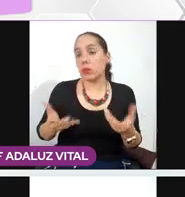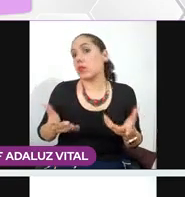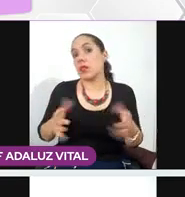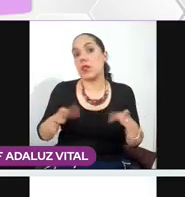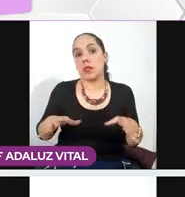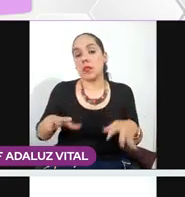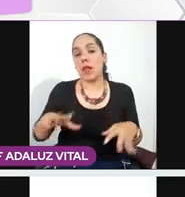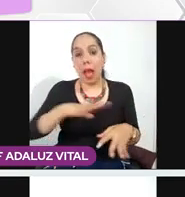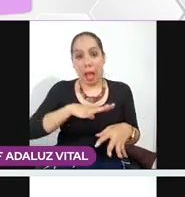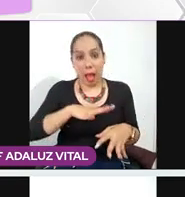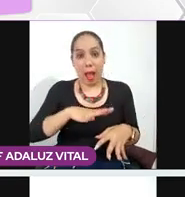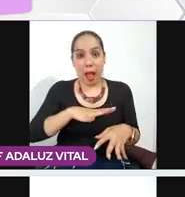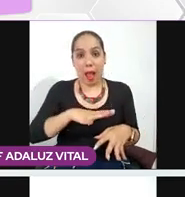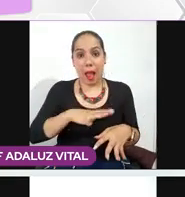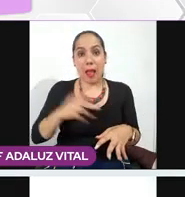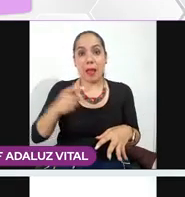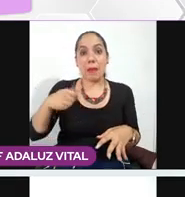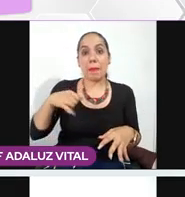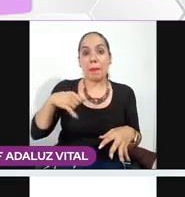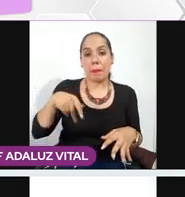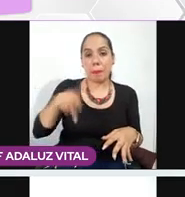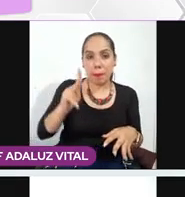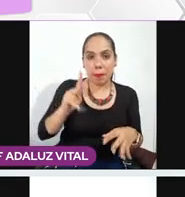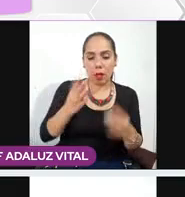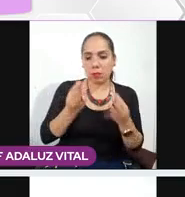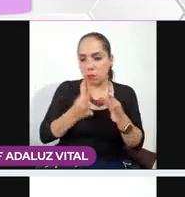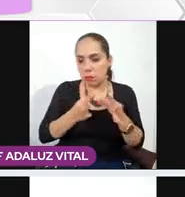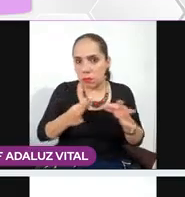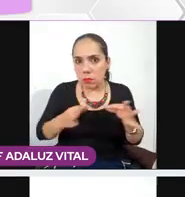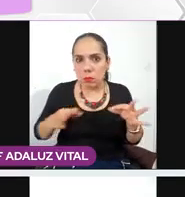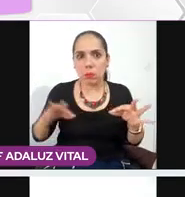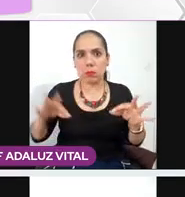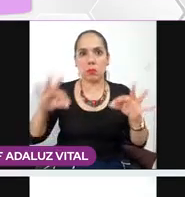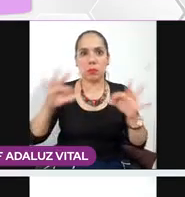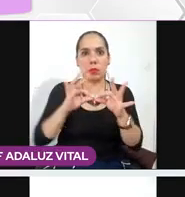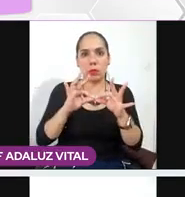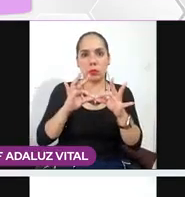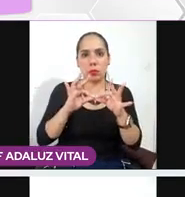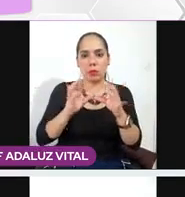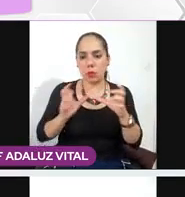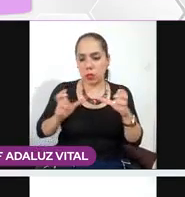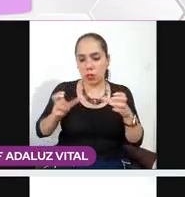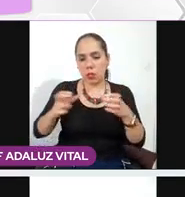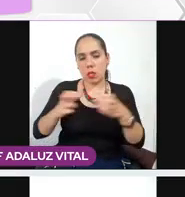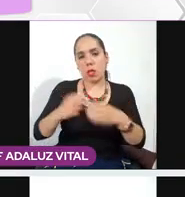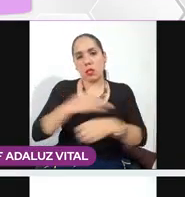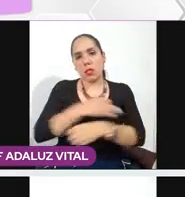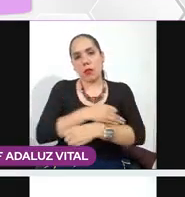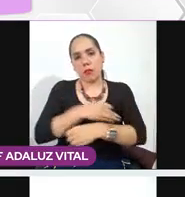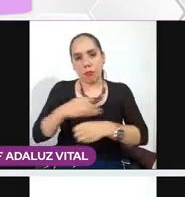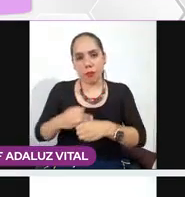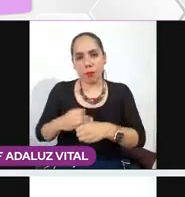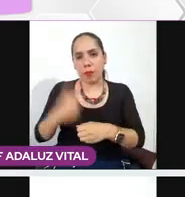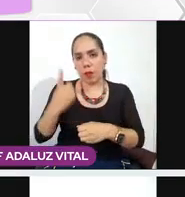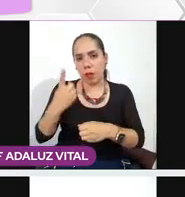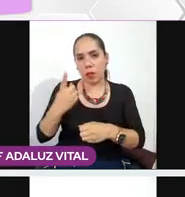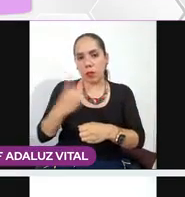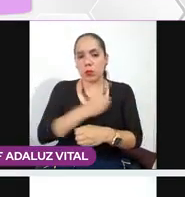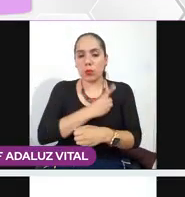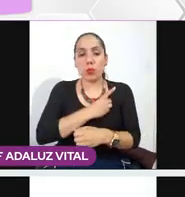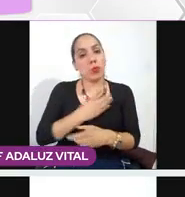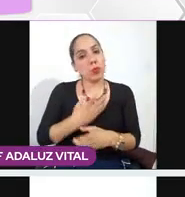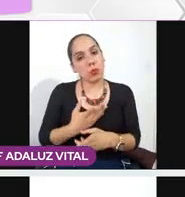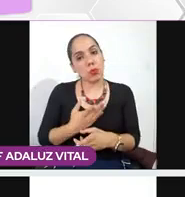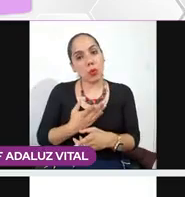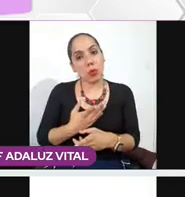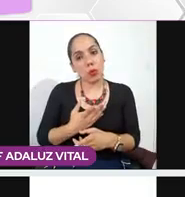van a ser fundamentalmente importantes para este tipo de determinación, de formación y de consolidación